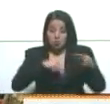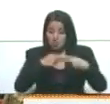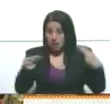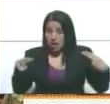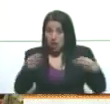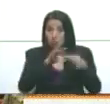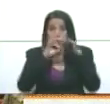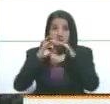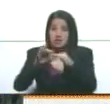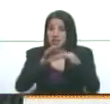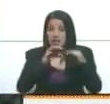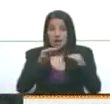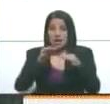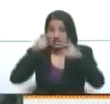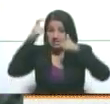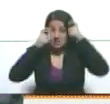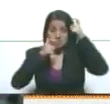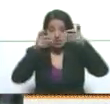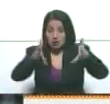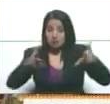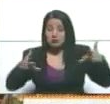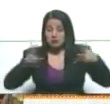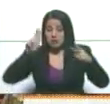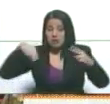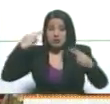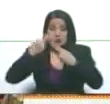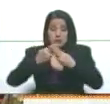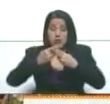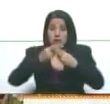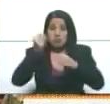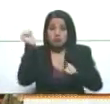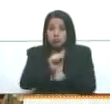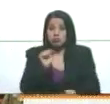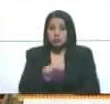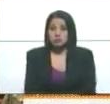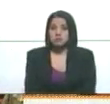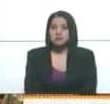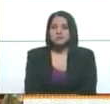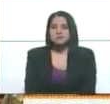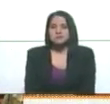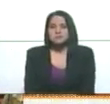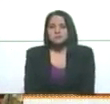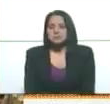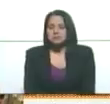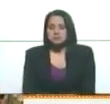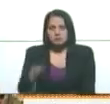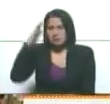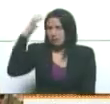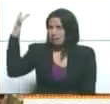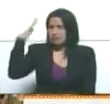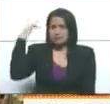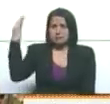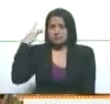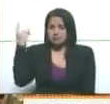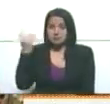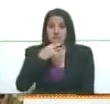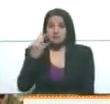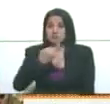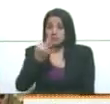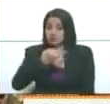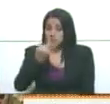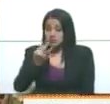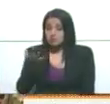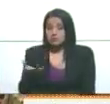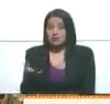chavista. Eso no es una quimera, no, eso no es una fantasía, es una gran realidad. Cuando